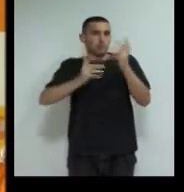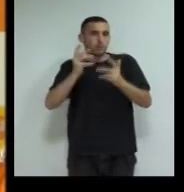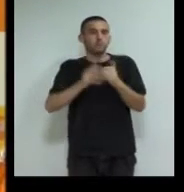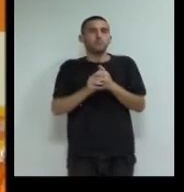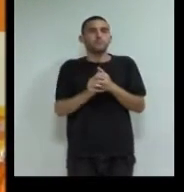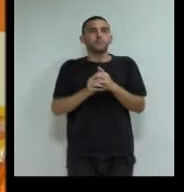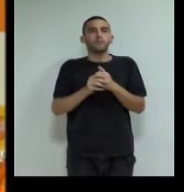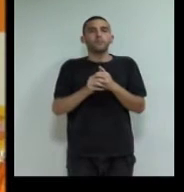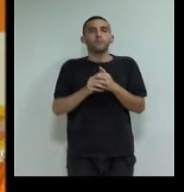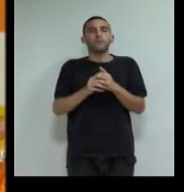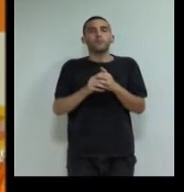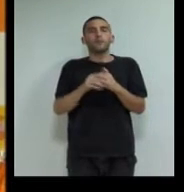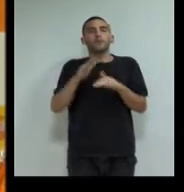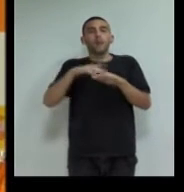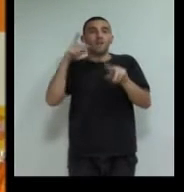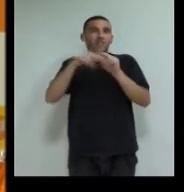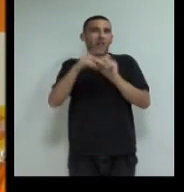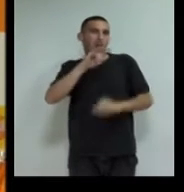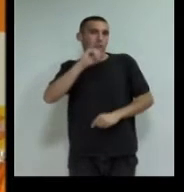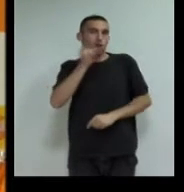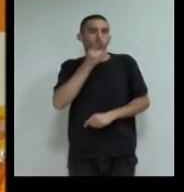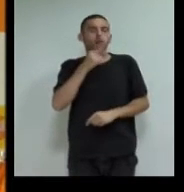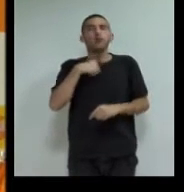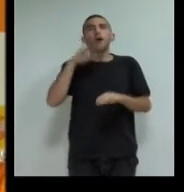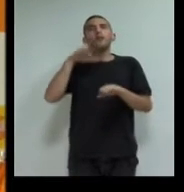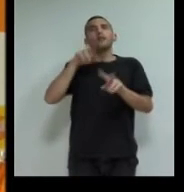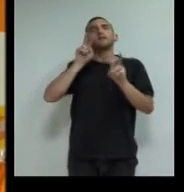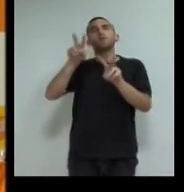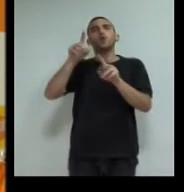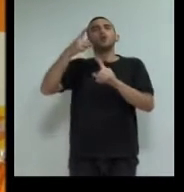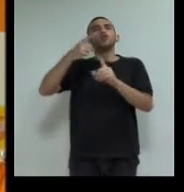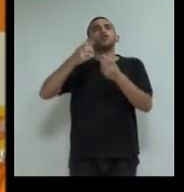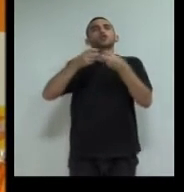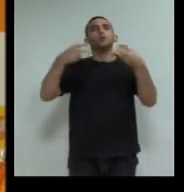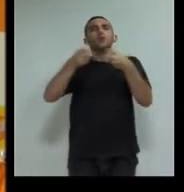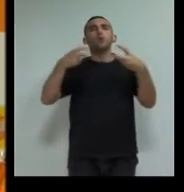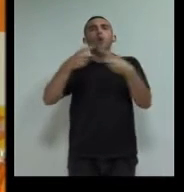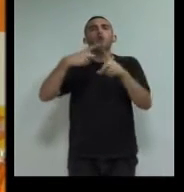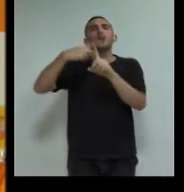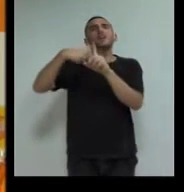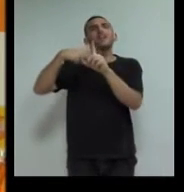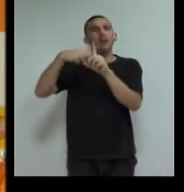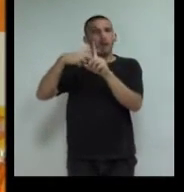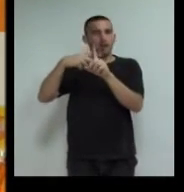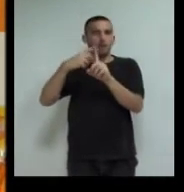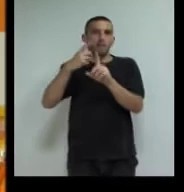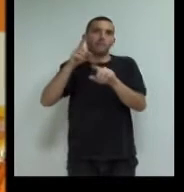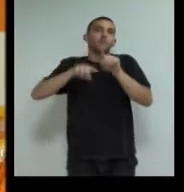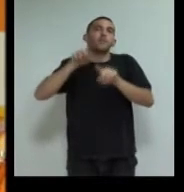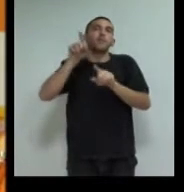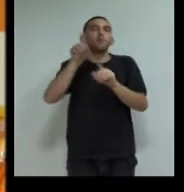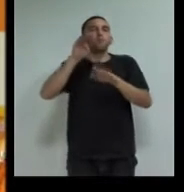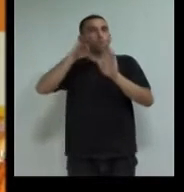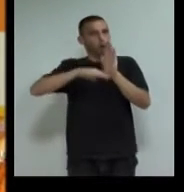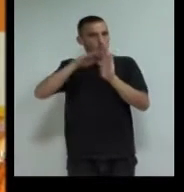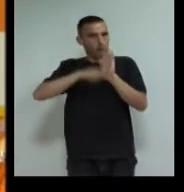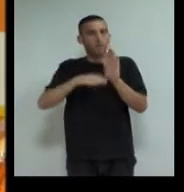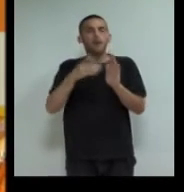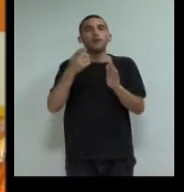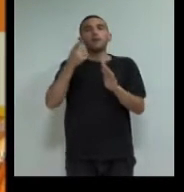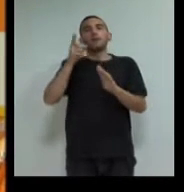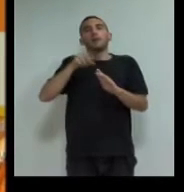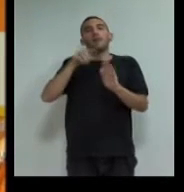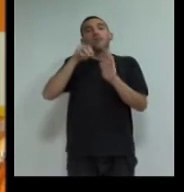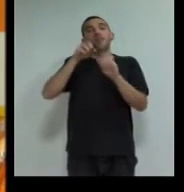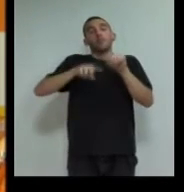EPG, obtener el nivel de subtitulado que tiene determinado programa. En función de eso, en función de unos umbrales y